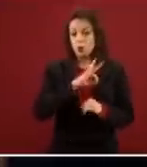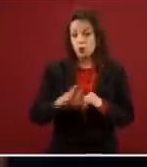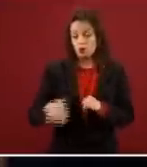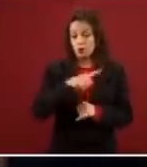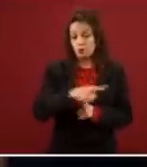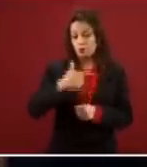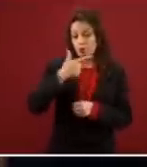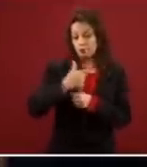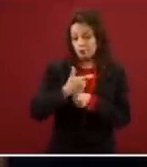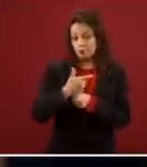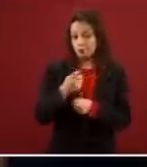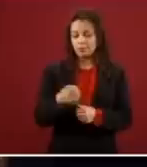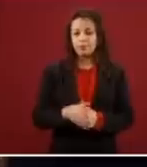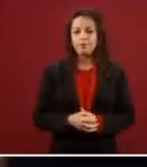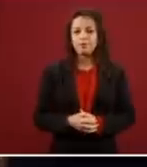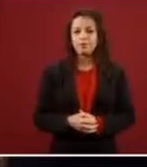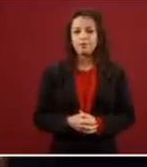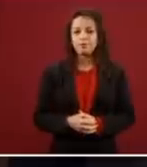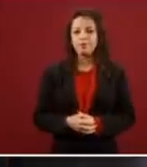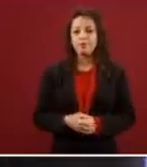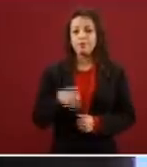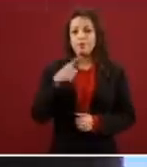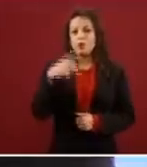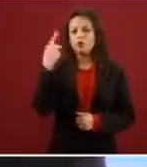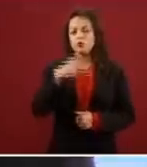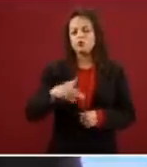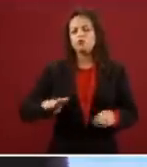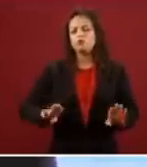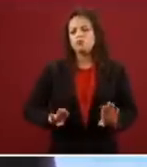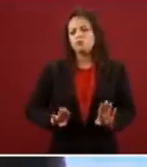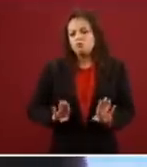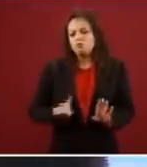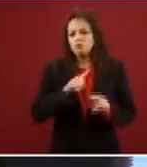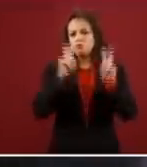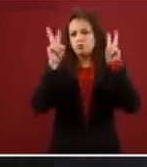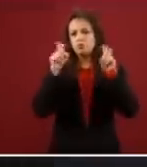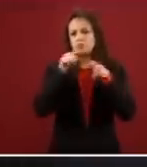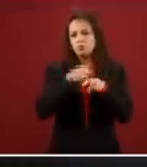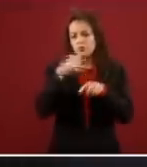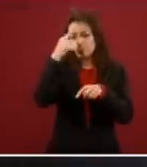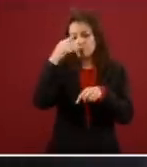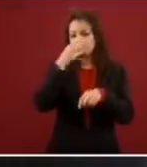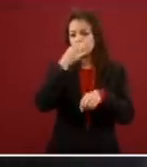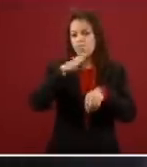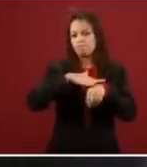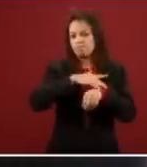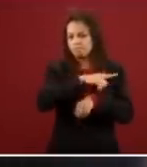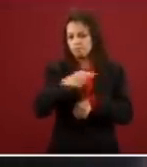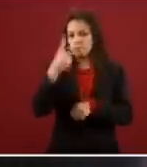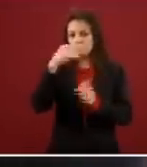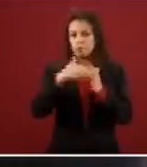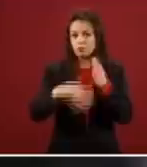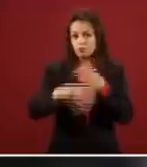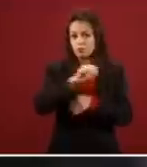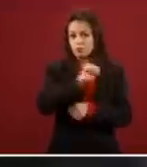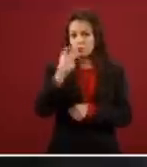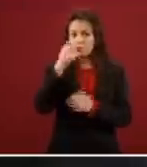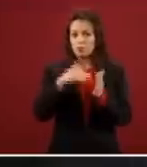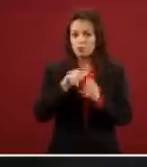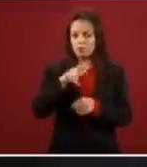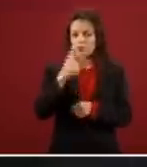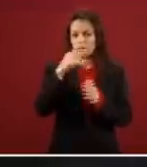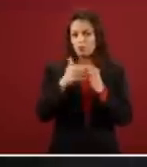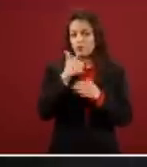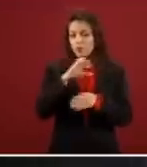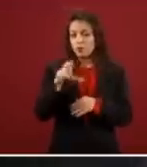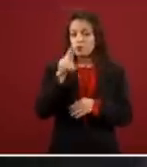caso tiene que ver con publicidad. Declaraciones anuales de 2014 a 2018 por 1.679 millones de